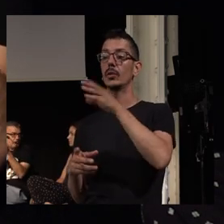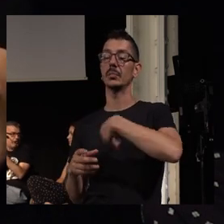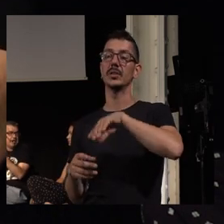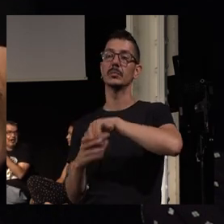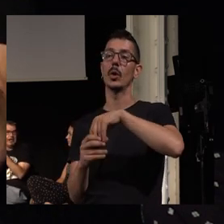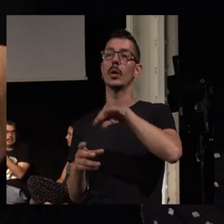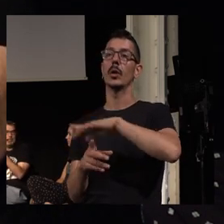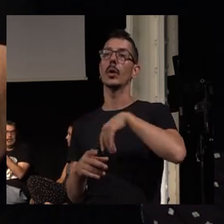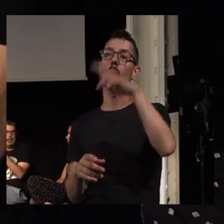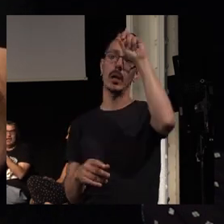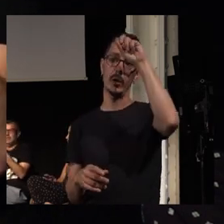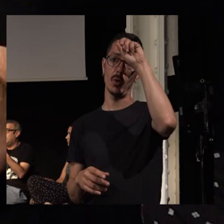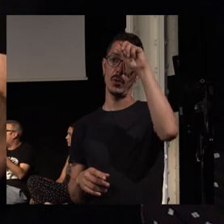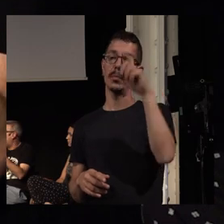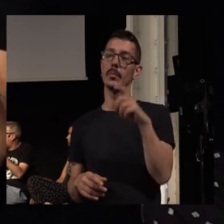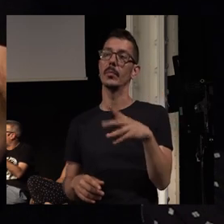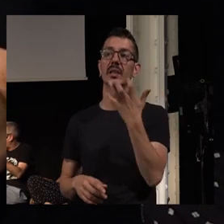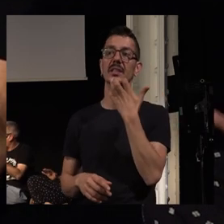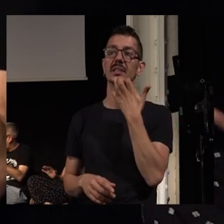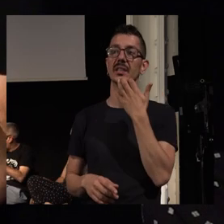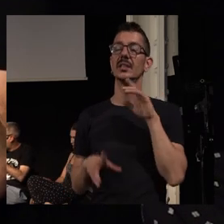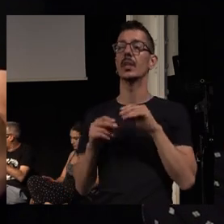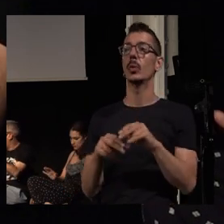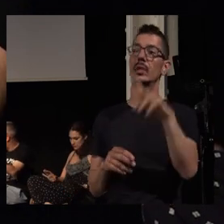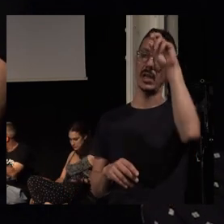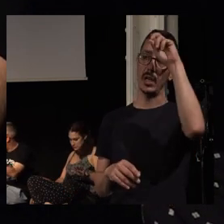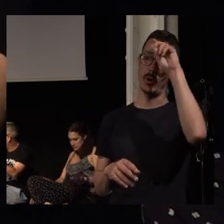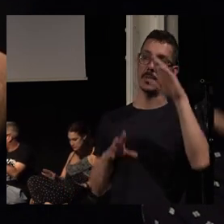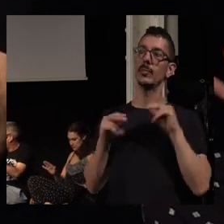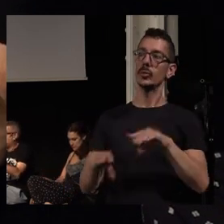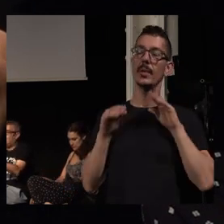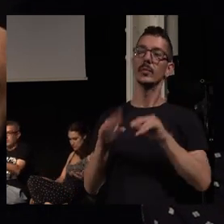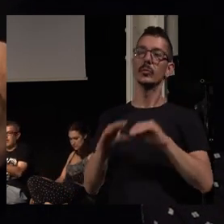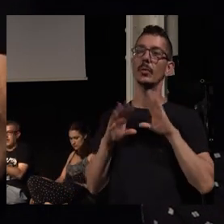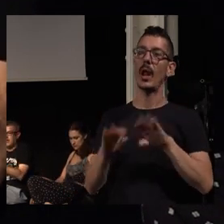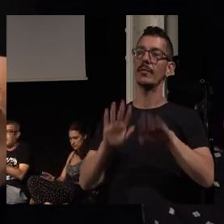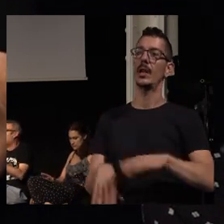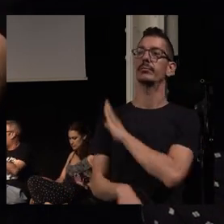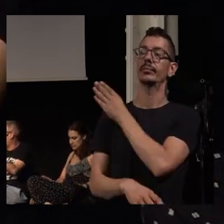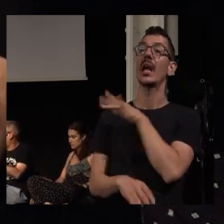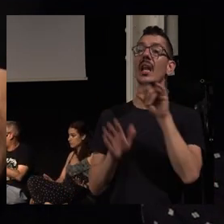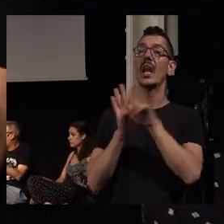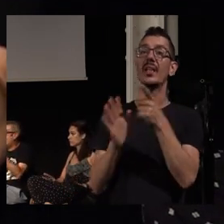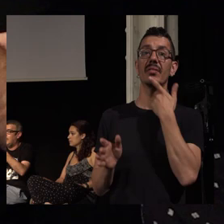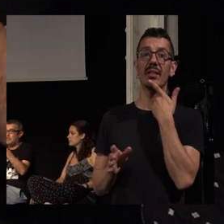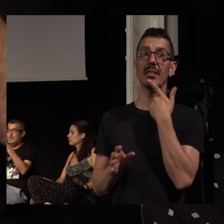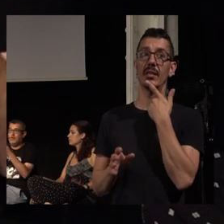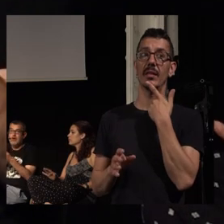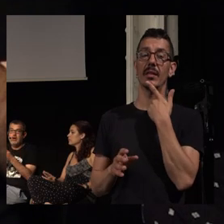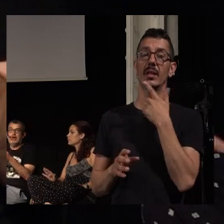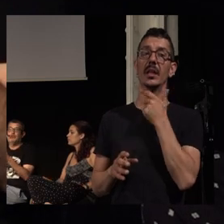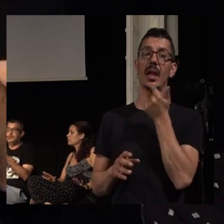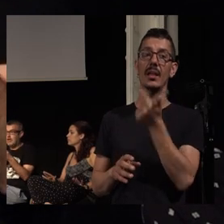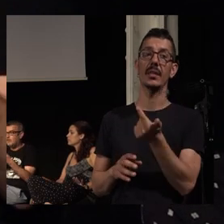cambiar el nombre, que es como que si utilizas muchas veces el nombre, es tuyo ya, ¿no? Y esto lo contempla la ley, y eso es lo que le he utilizado. No se ha